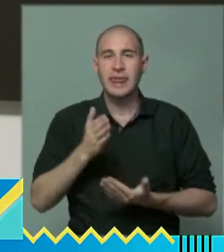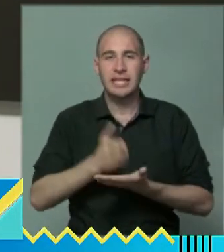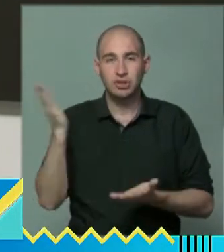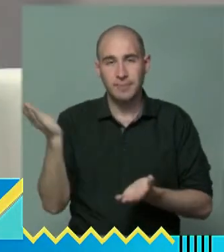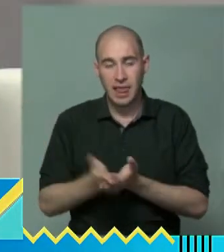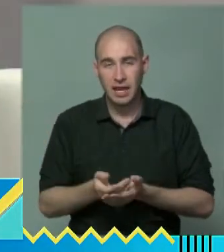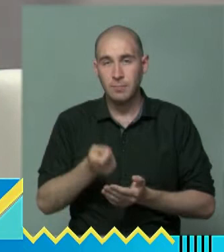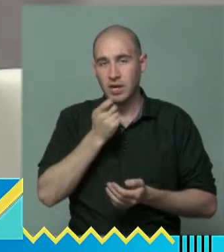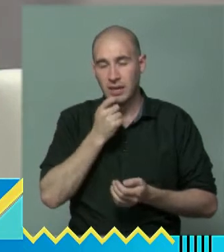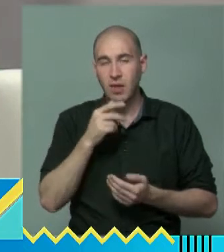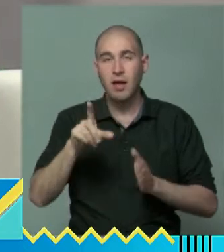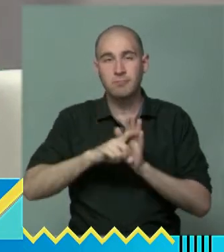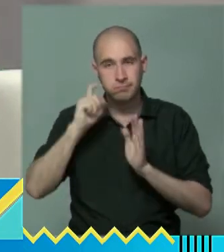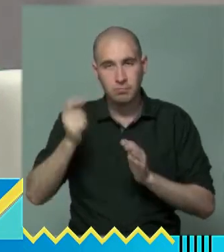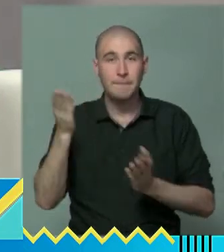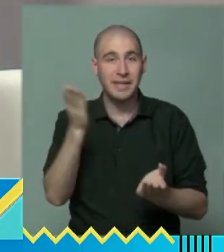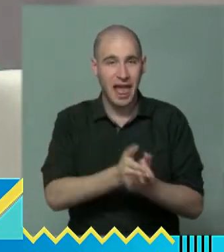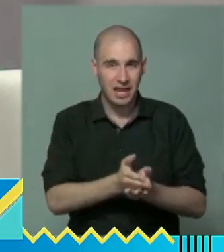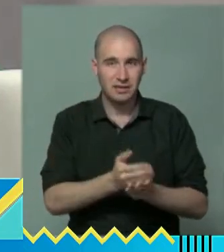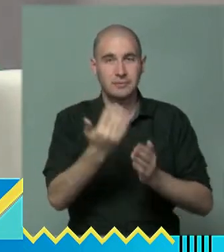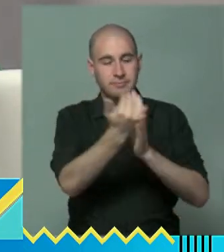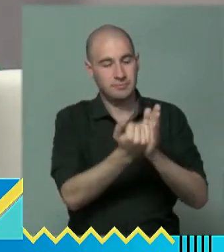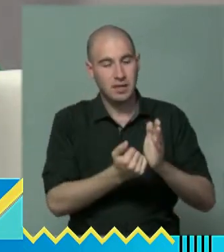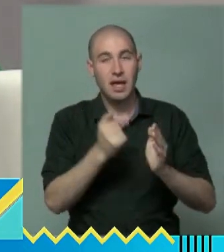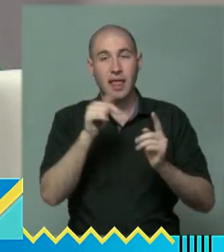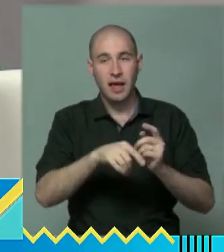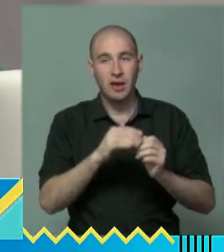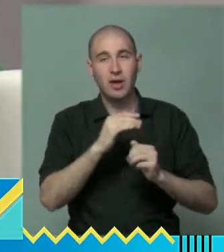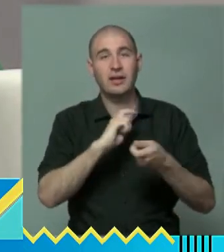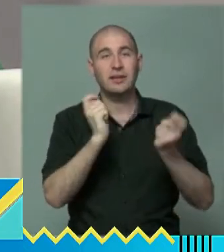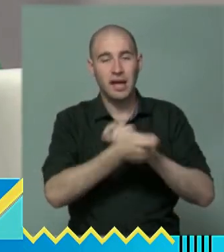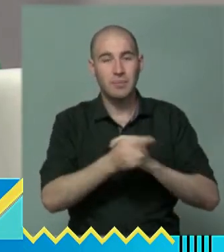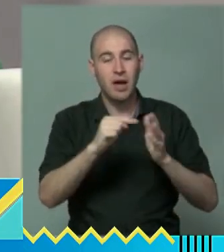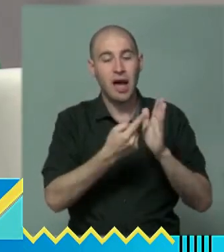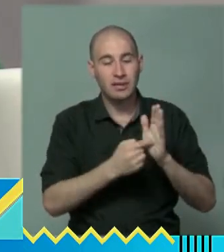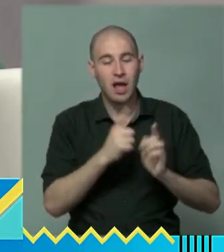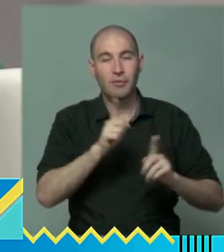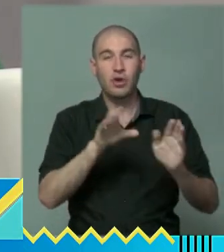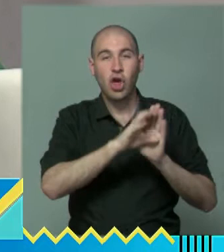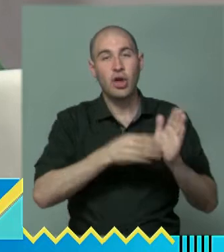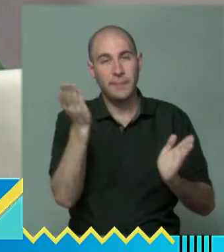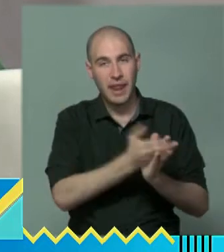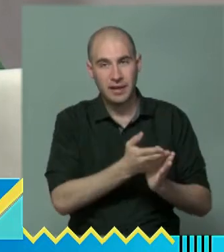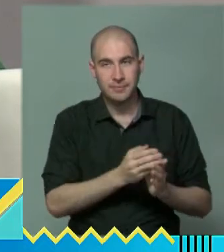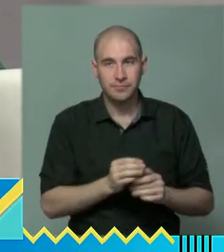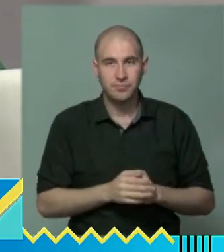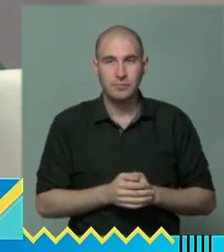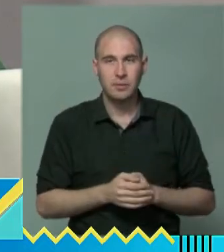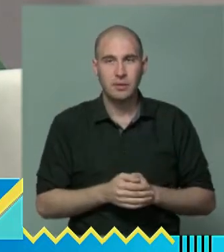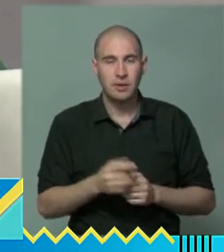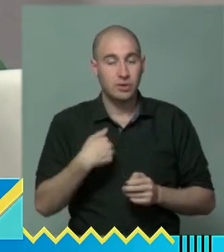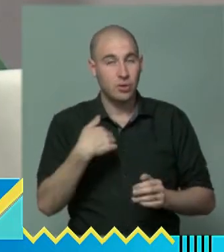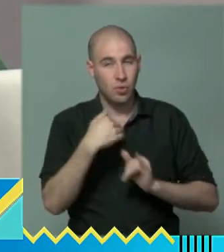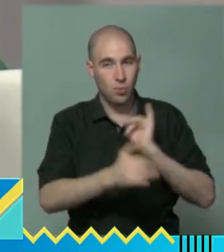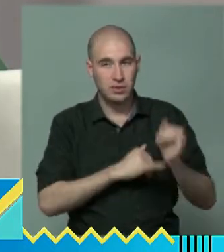penal en el caso de los delitos penales, que enumera y que inclusive ha reformado algunos artículos del Código Penal, que yo recién te